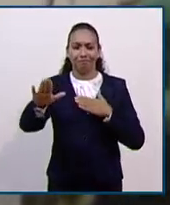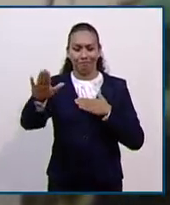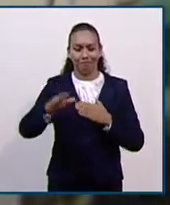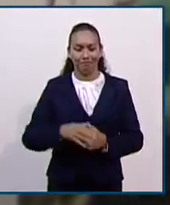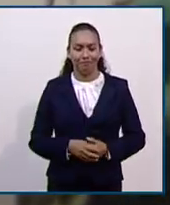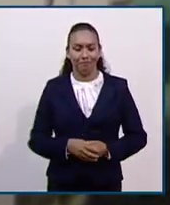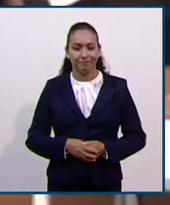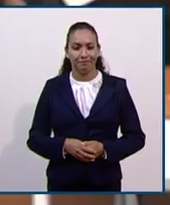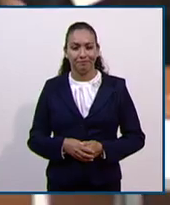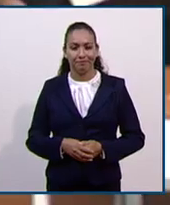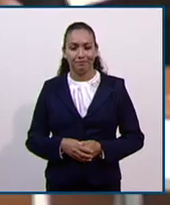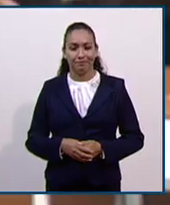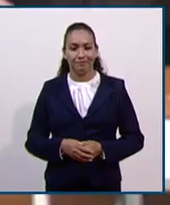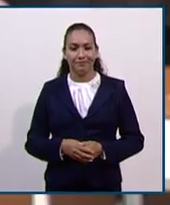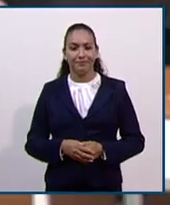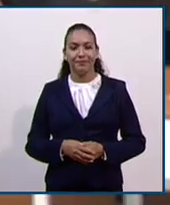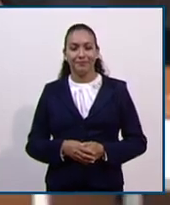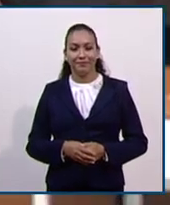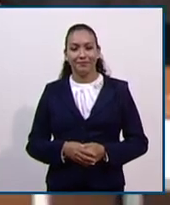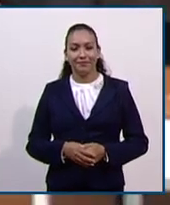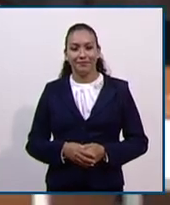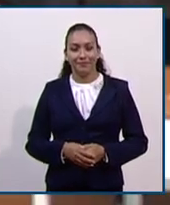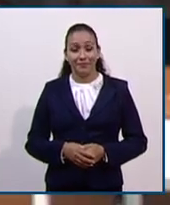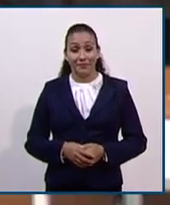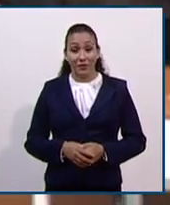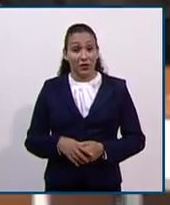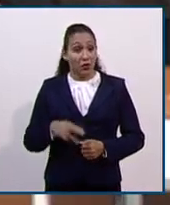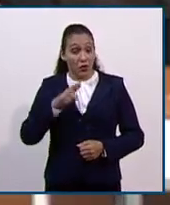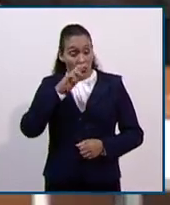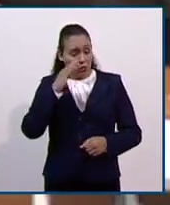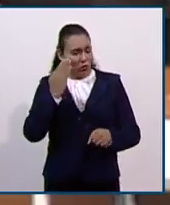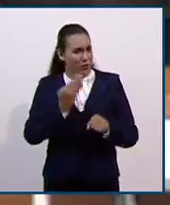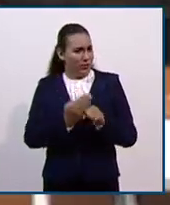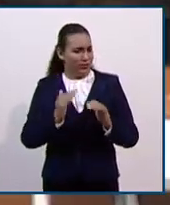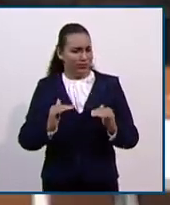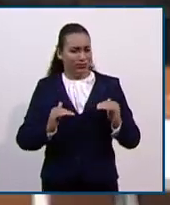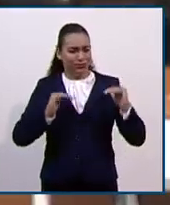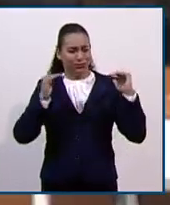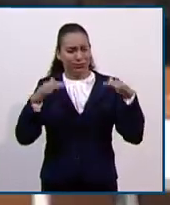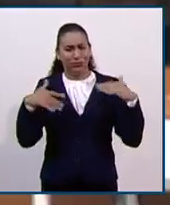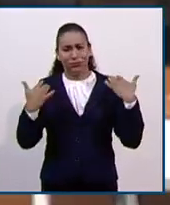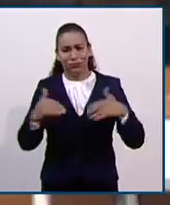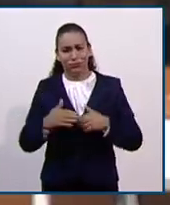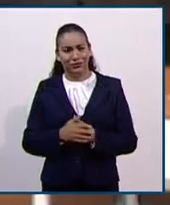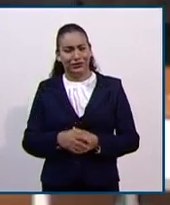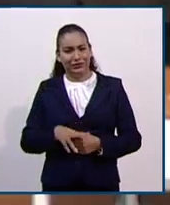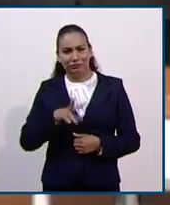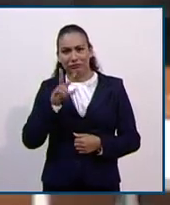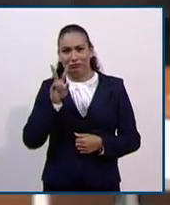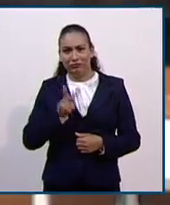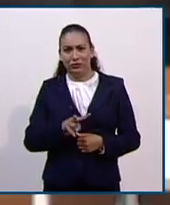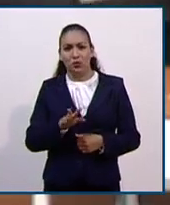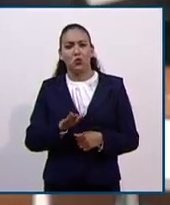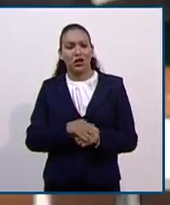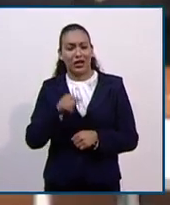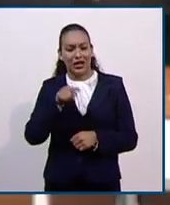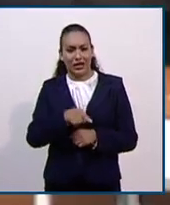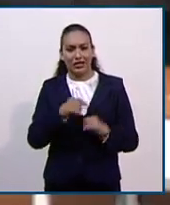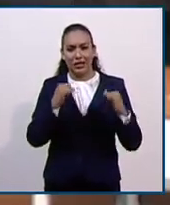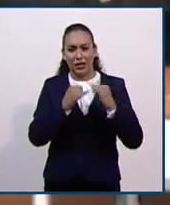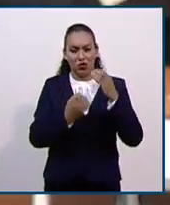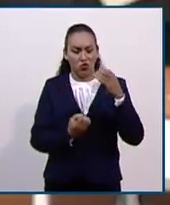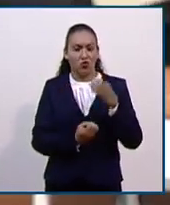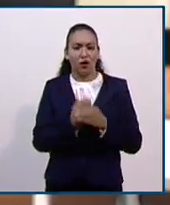protesto. Es una enorme responsabilidad la que estamos adquiriendo, realmente este órgano colegiado que lo